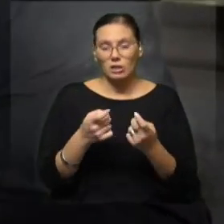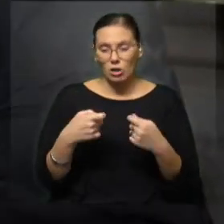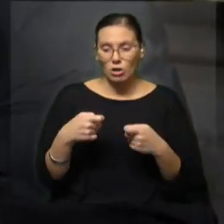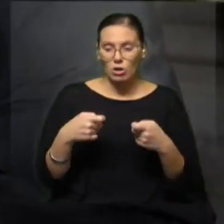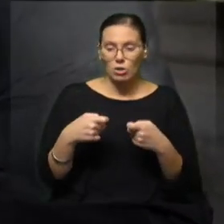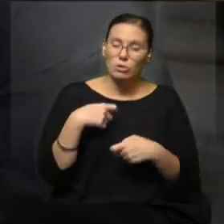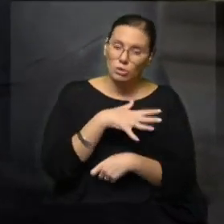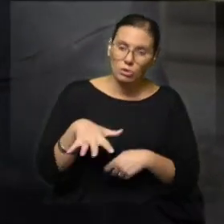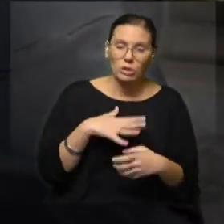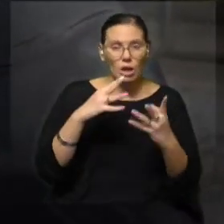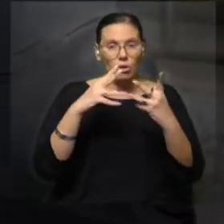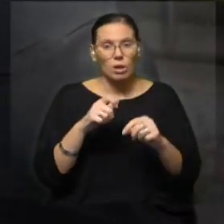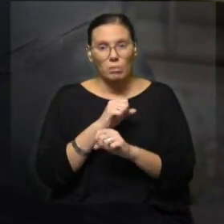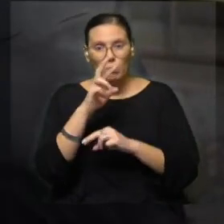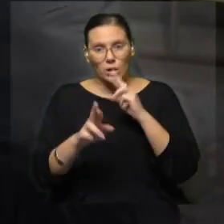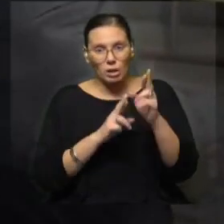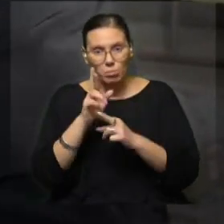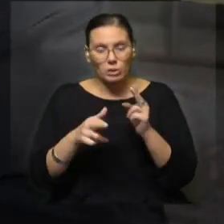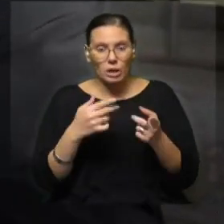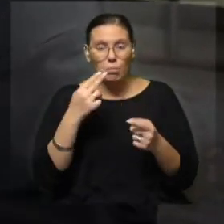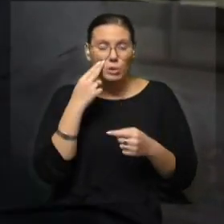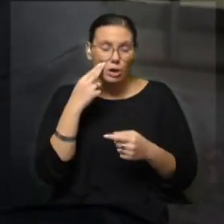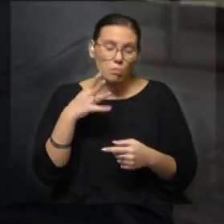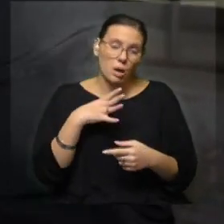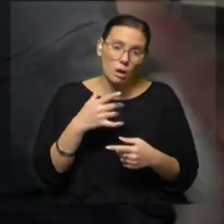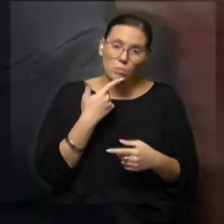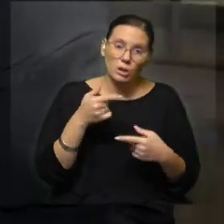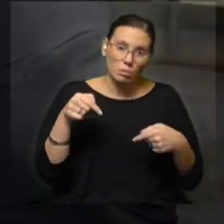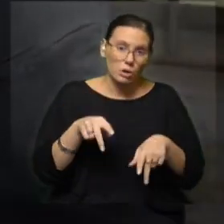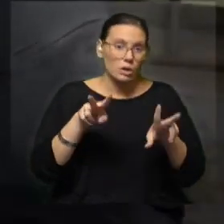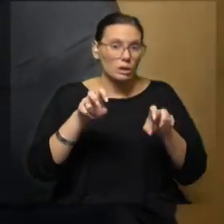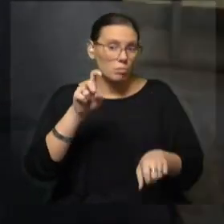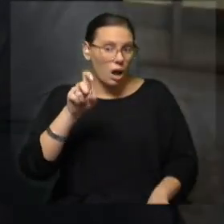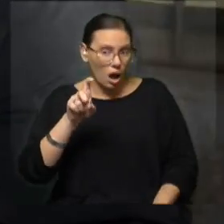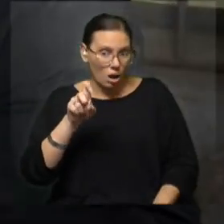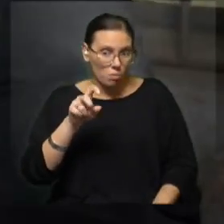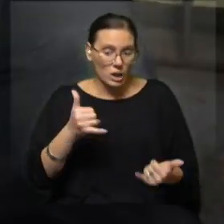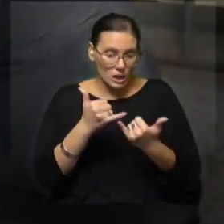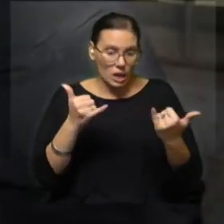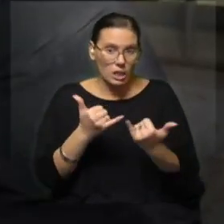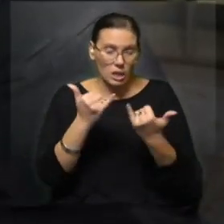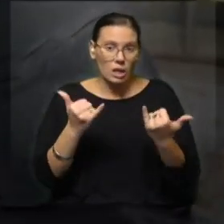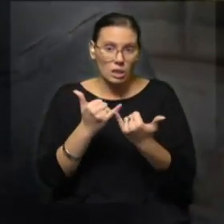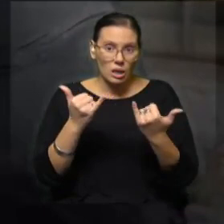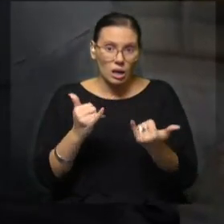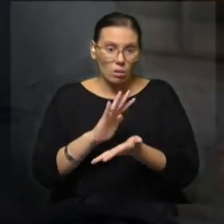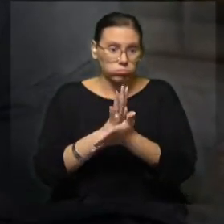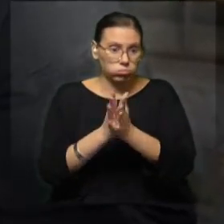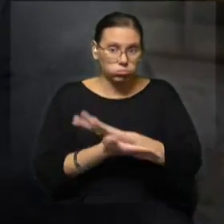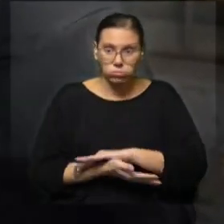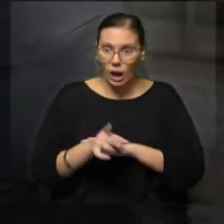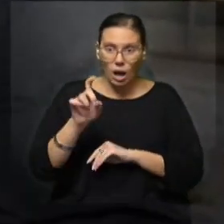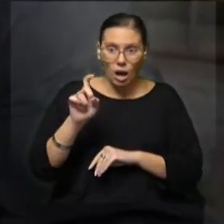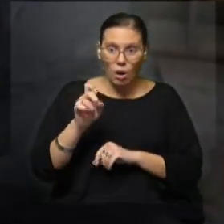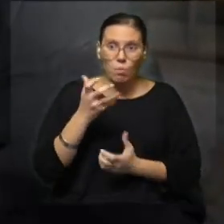sociedad se organice para dar respuesta a los problemas que tenemos. Por ejemplo, este tema del agua, ¿no? Que en pocos días nos vamos a quedar sin agua